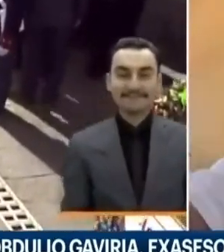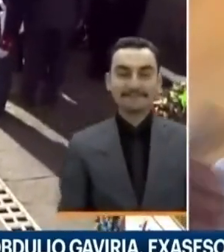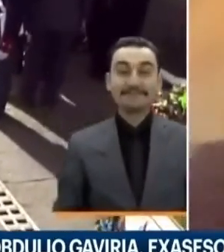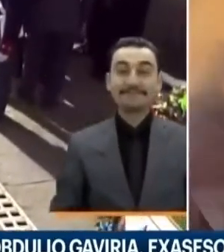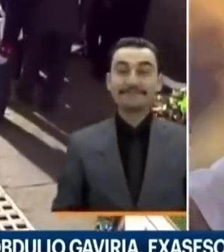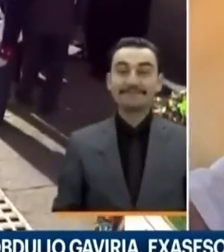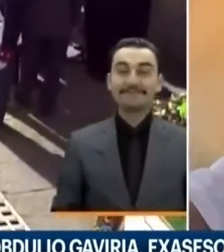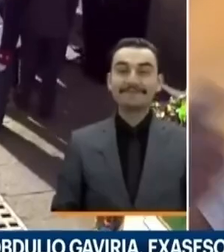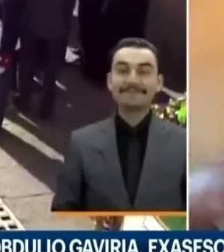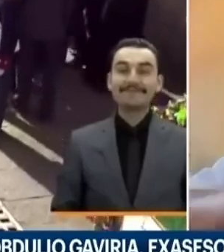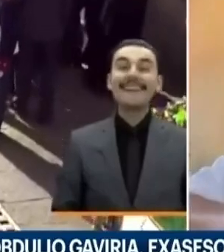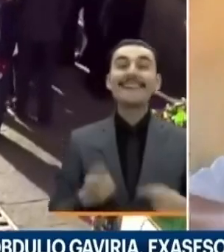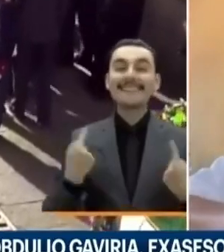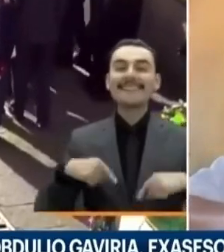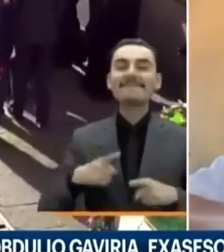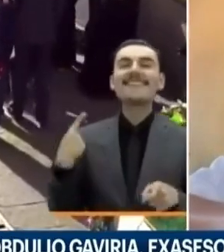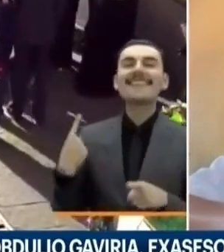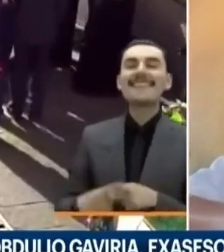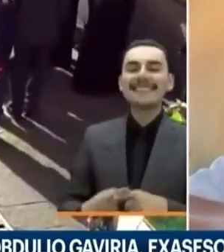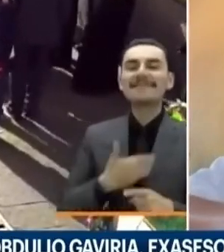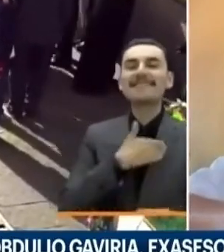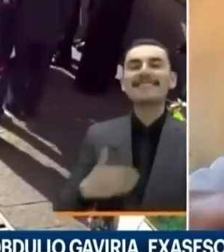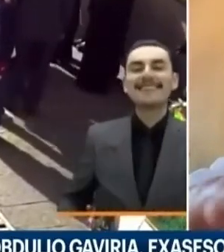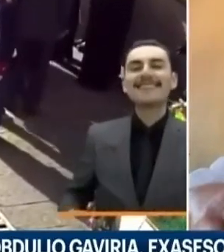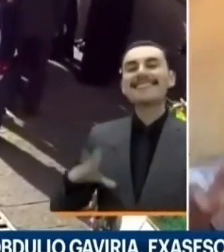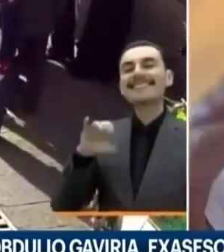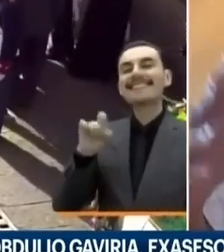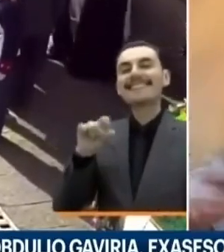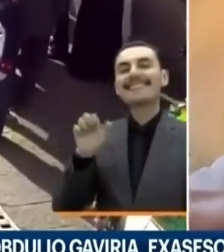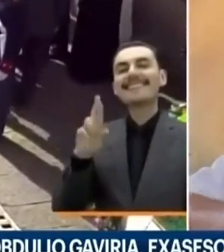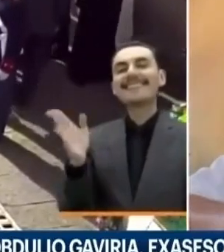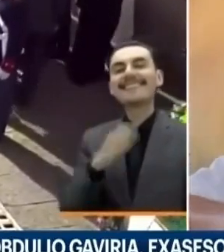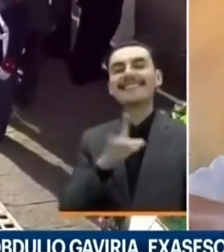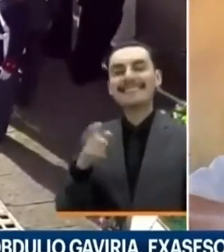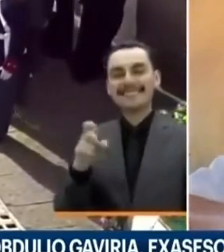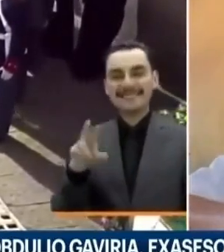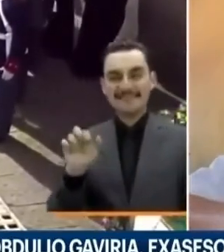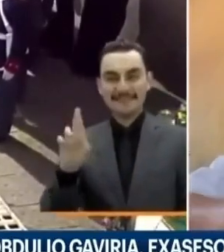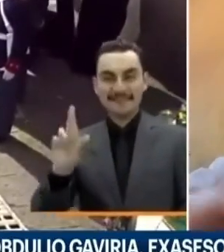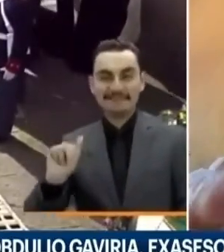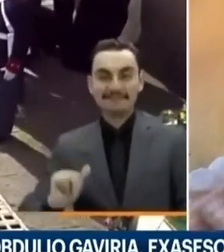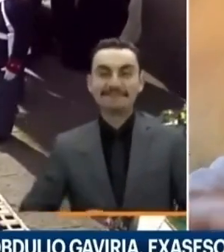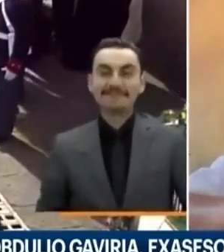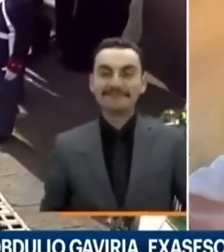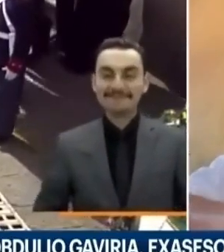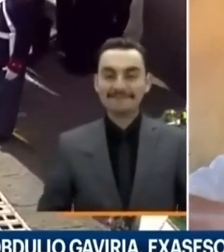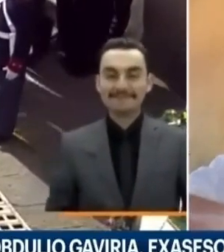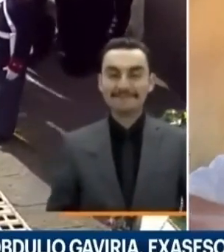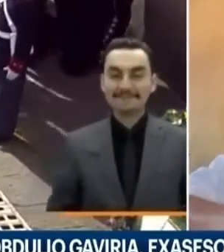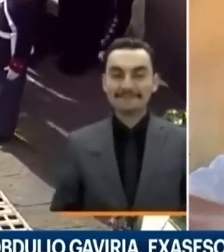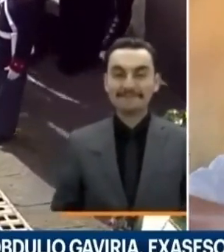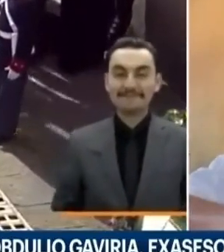no maravillosa, porque los fiscales no están para hacer, éramos